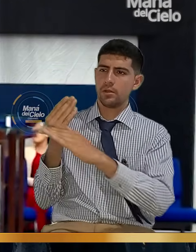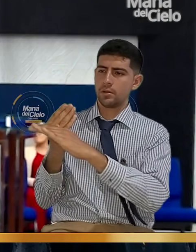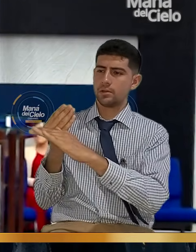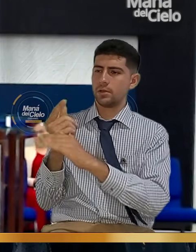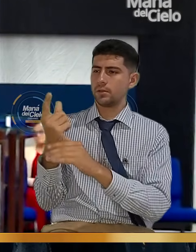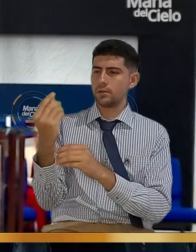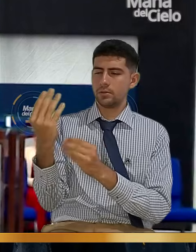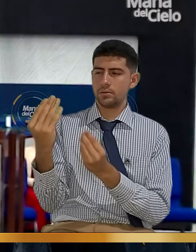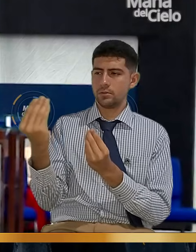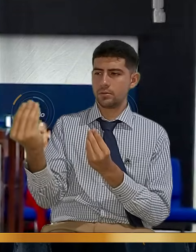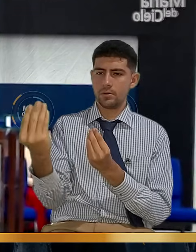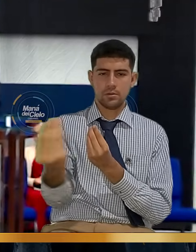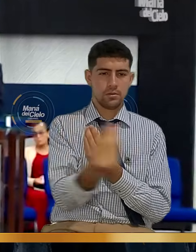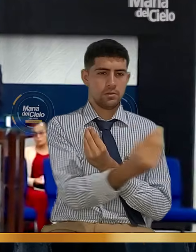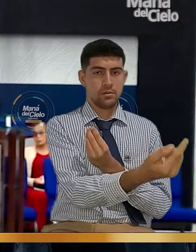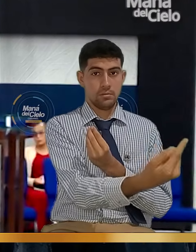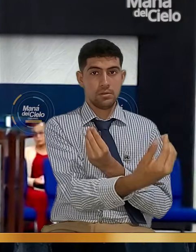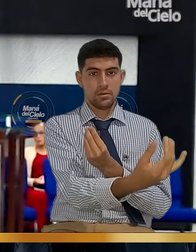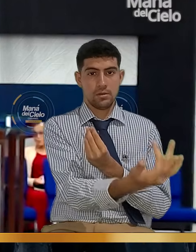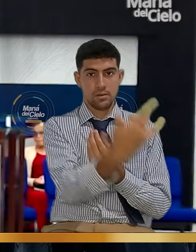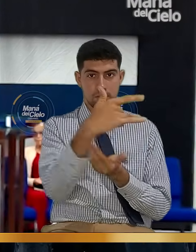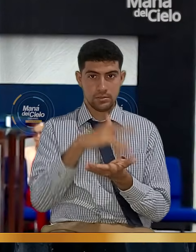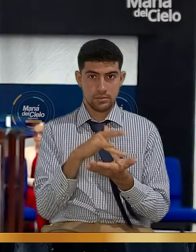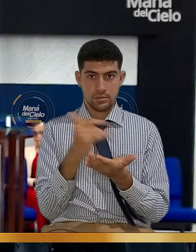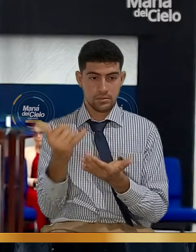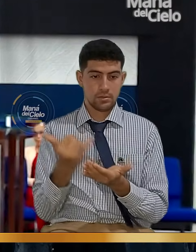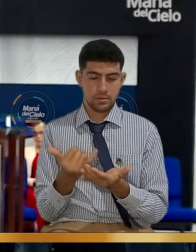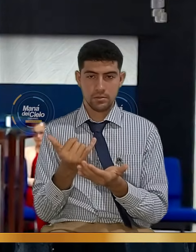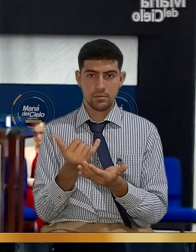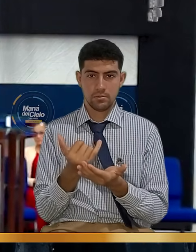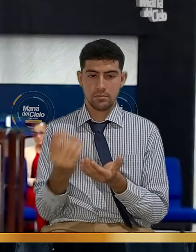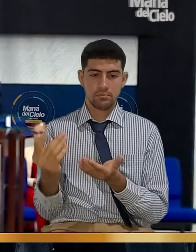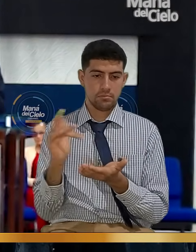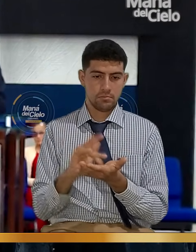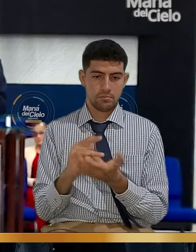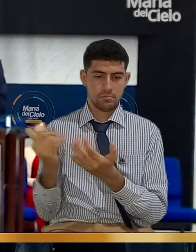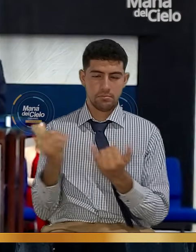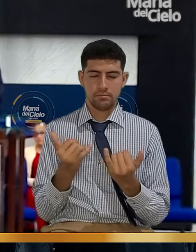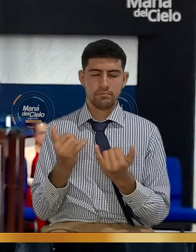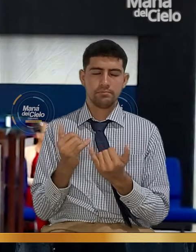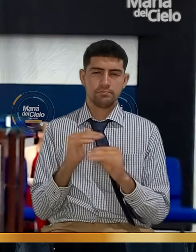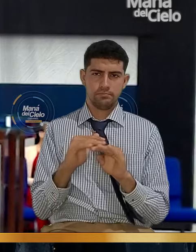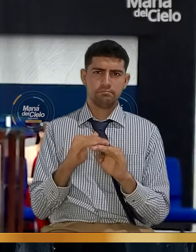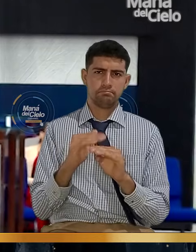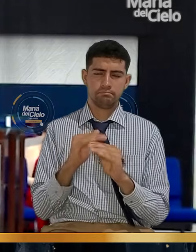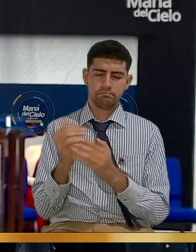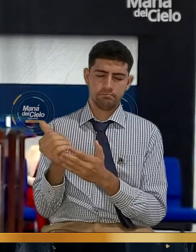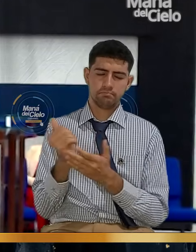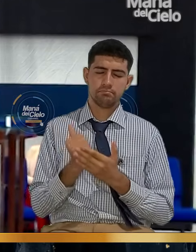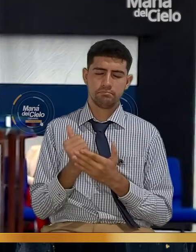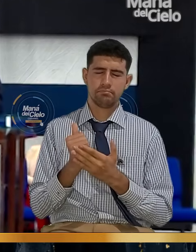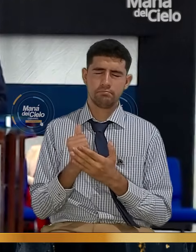bendición. Y van a estar los de la central, los de la quinta, los de la tercera, todos van a estar aquí. Entonces, por eso le